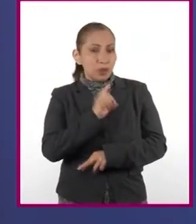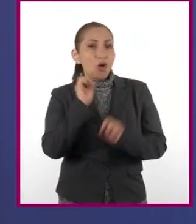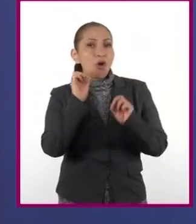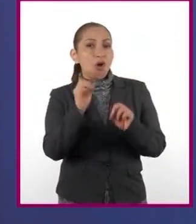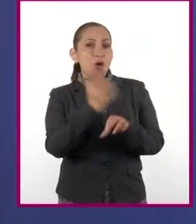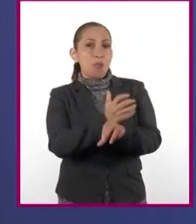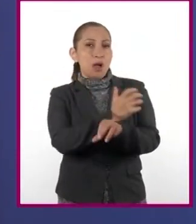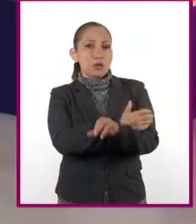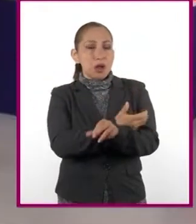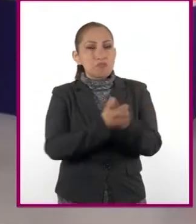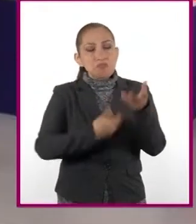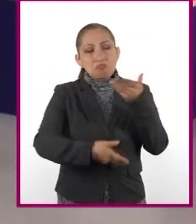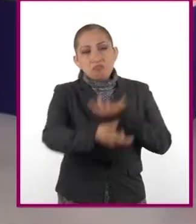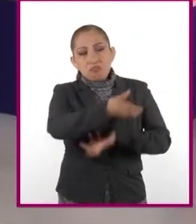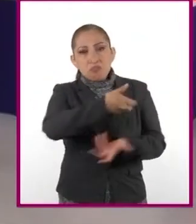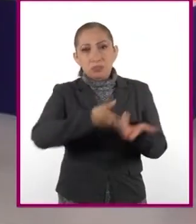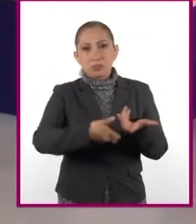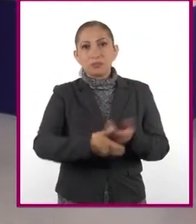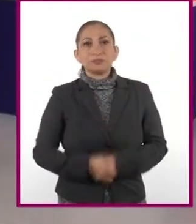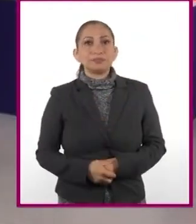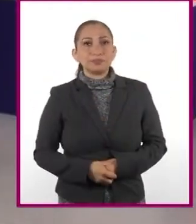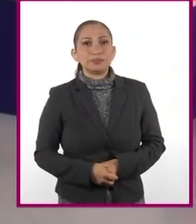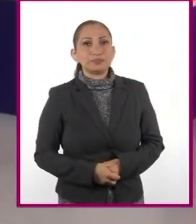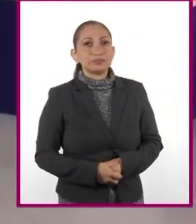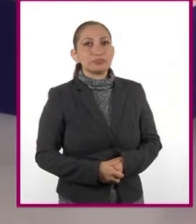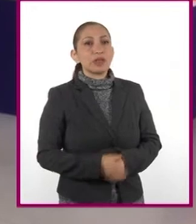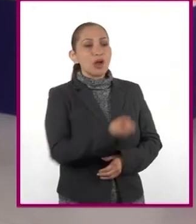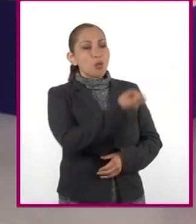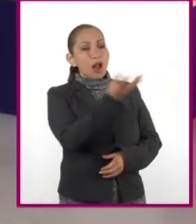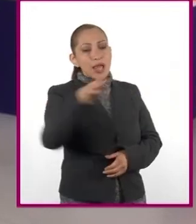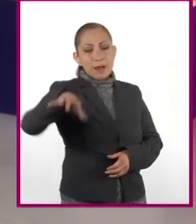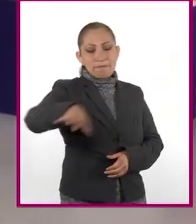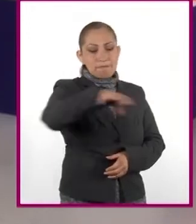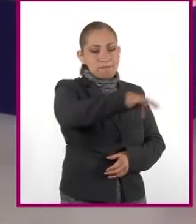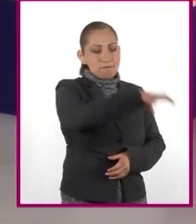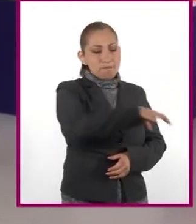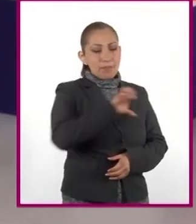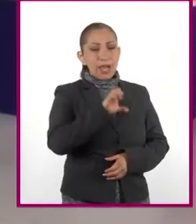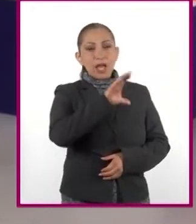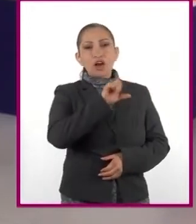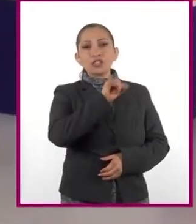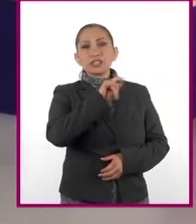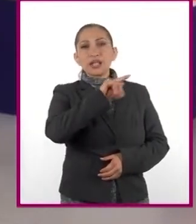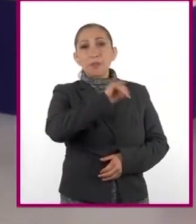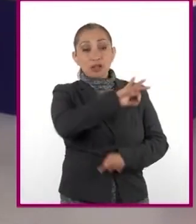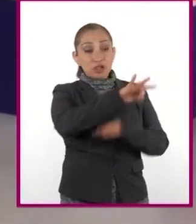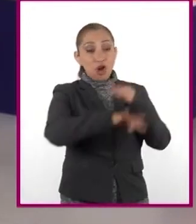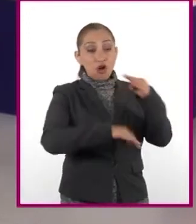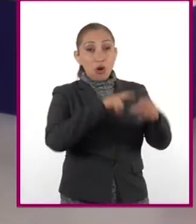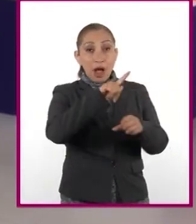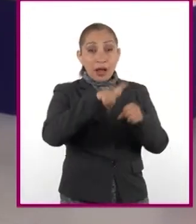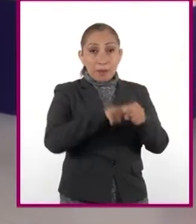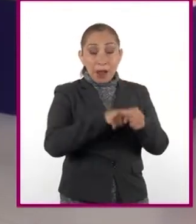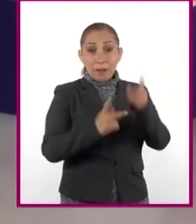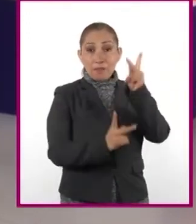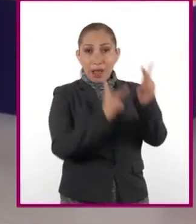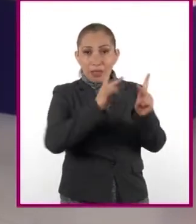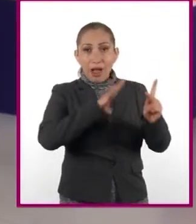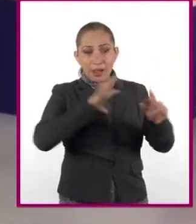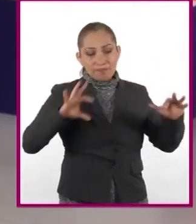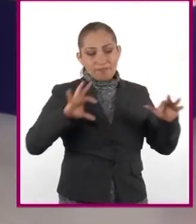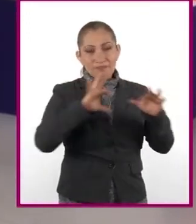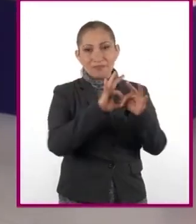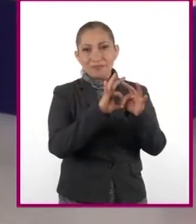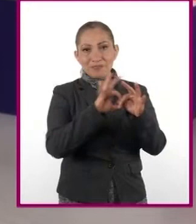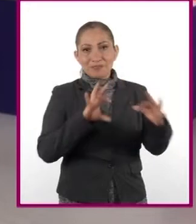sus compañeros. En cualquier ecosistema, todos los seres vivos están relacionados entre sí